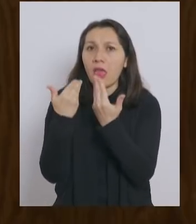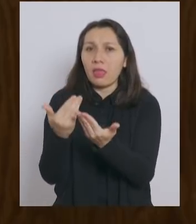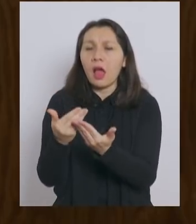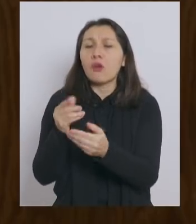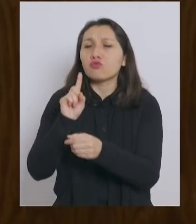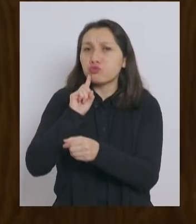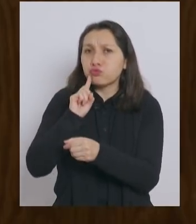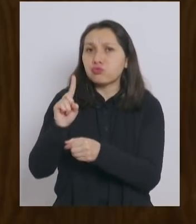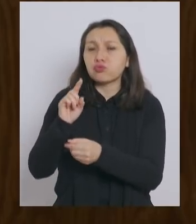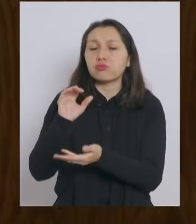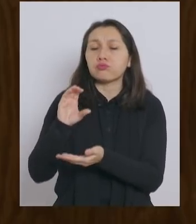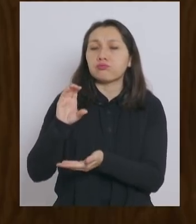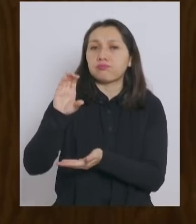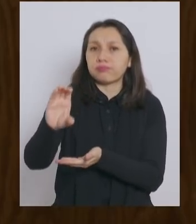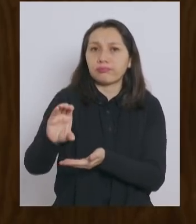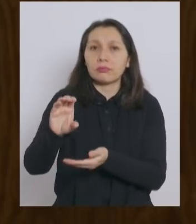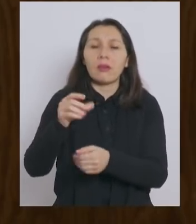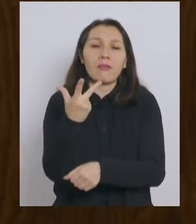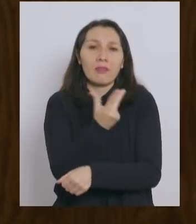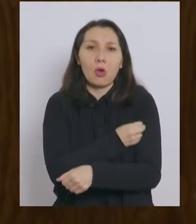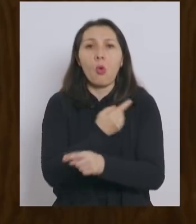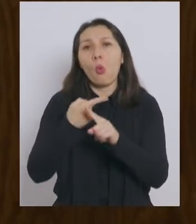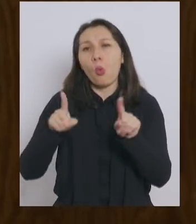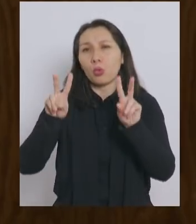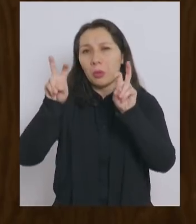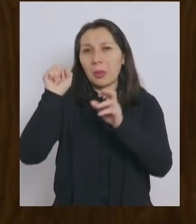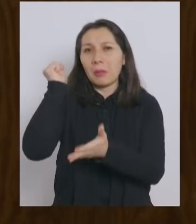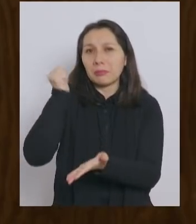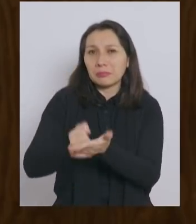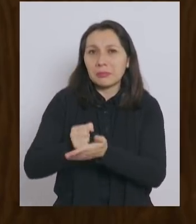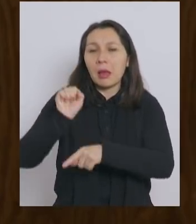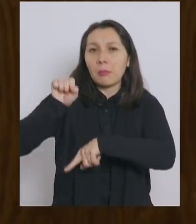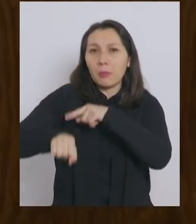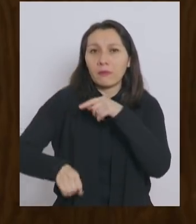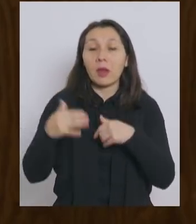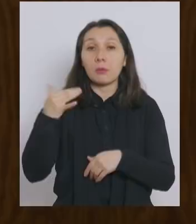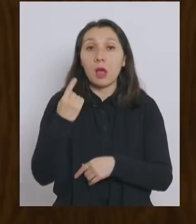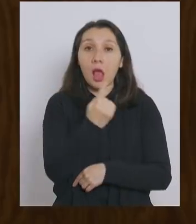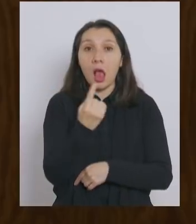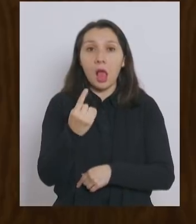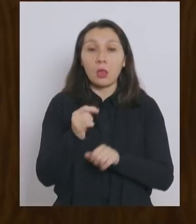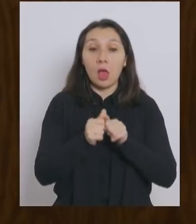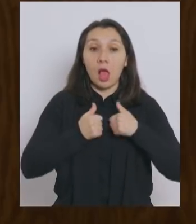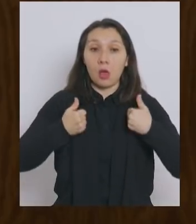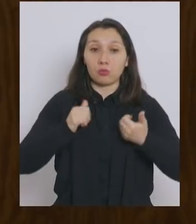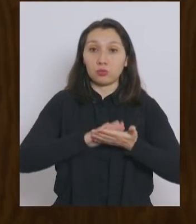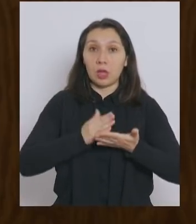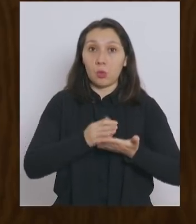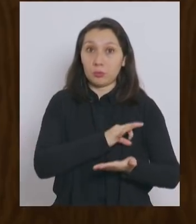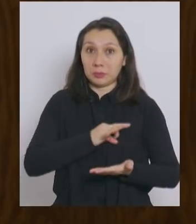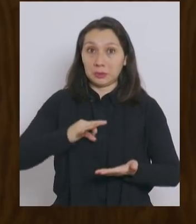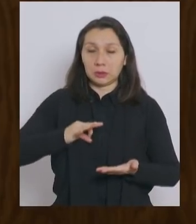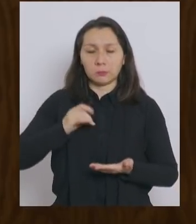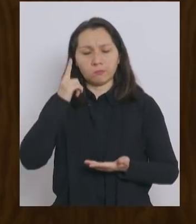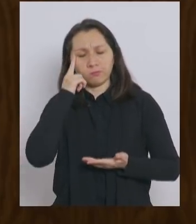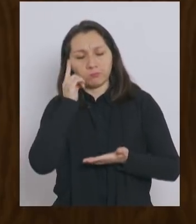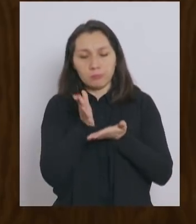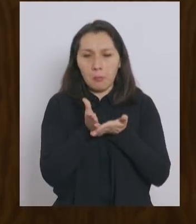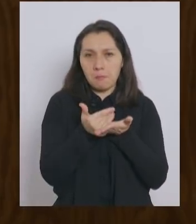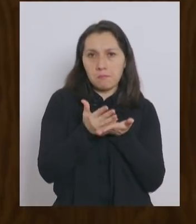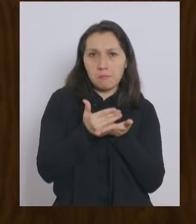vacunas y cualquier otra actualización importante, de manera que cada autoridad de salud permita